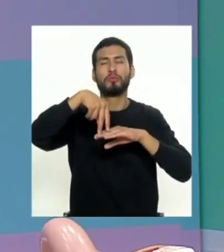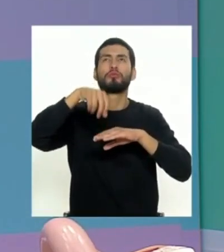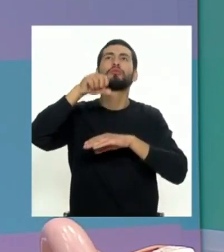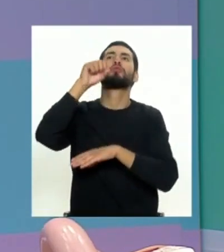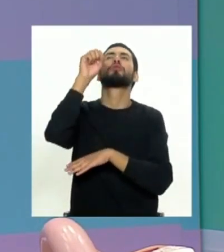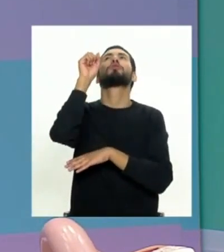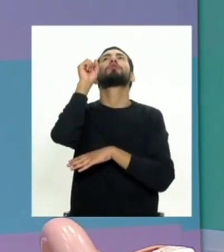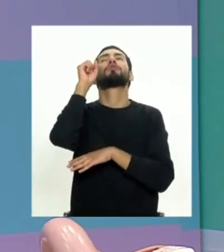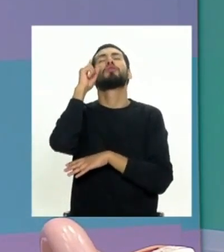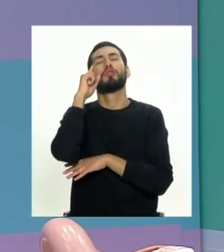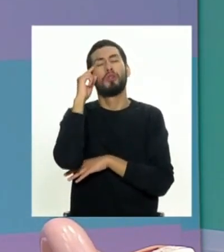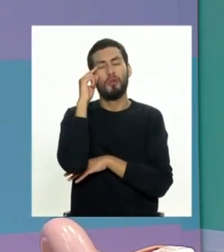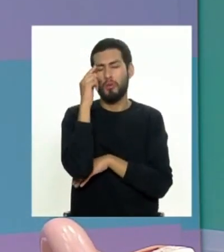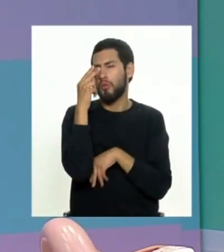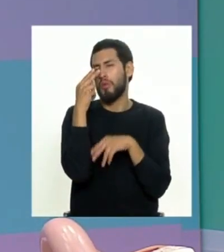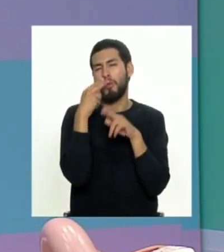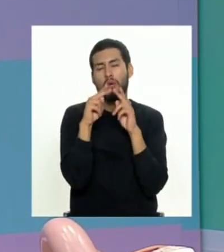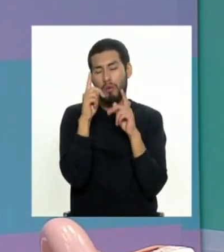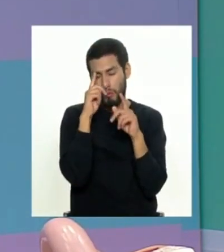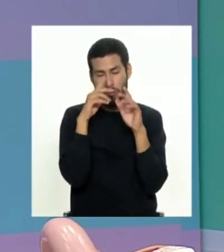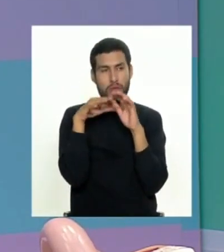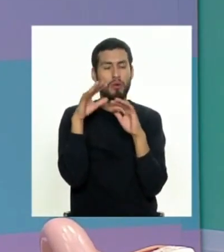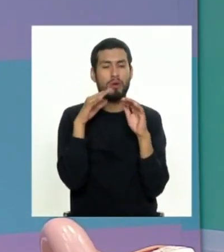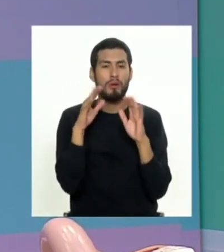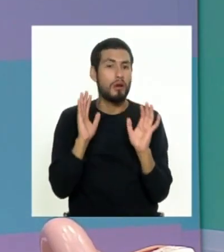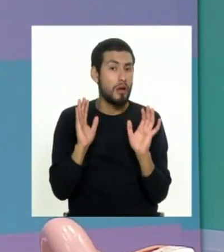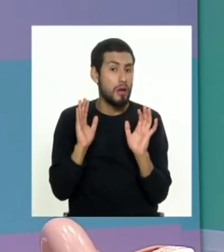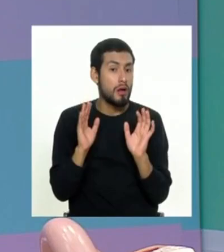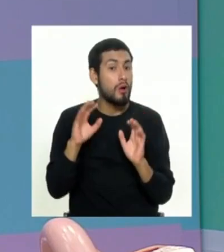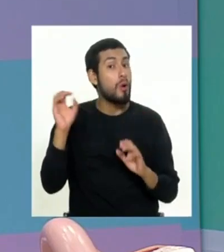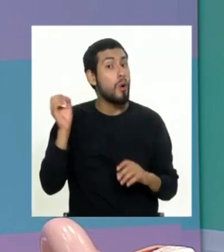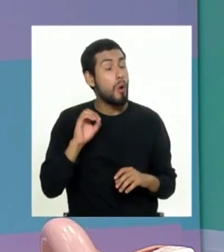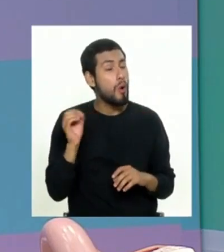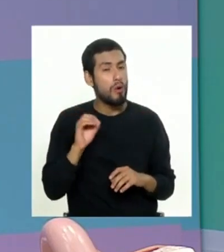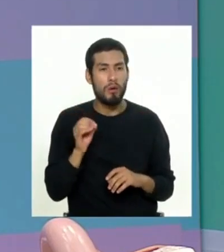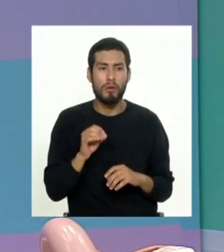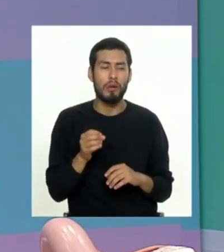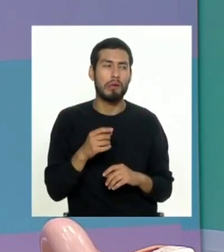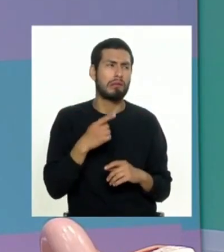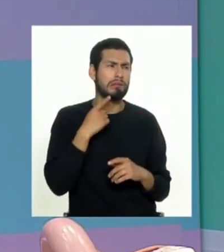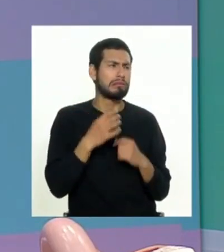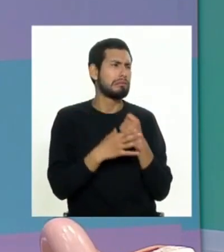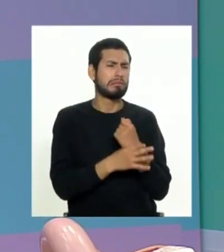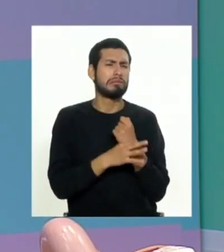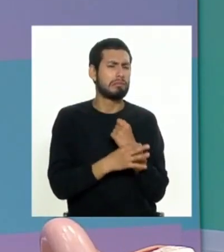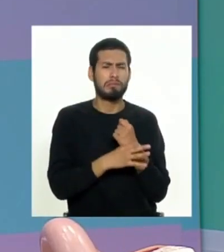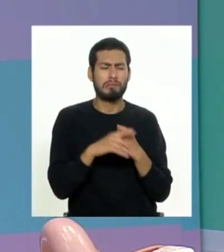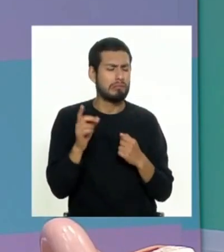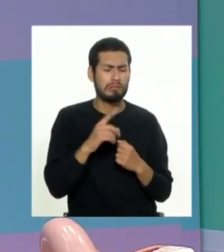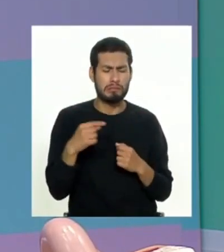para allá, me dura solamente ese corto tiempo. O si no, no, doctora, esto ya lo traigo